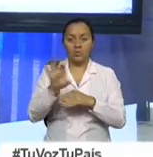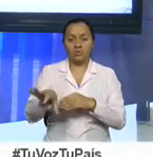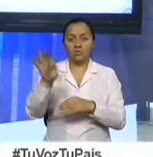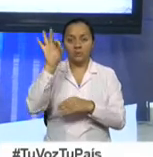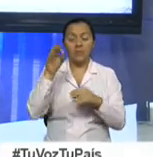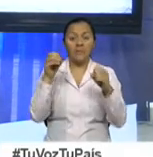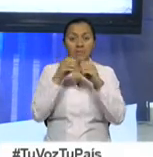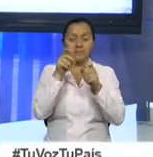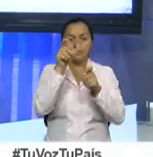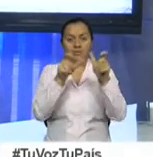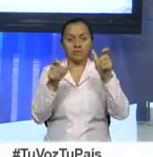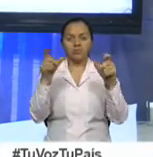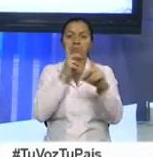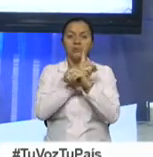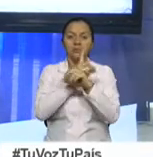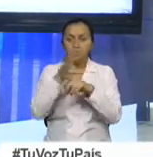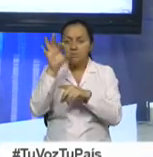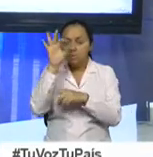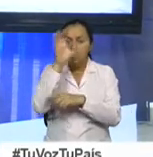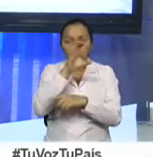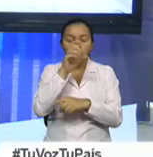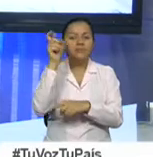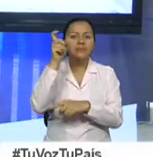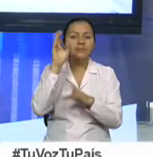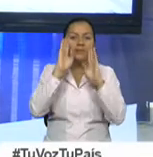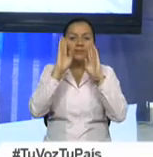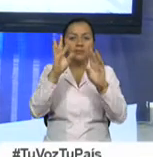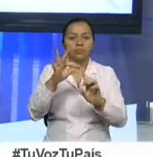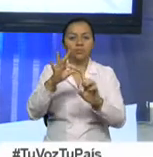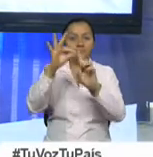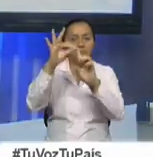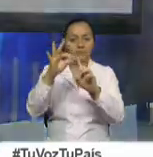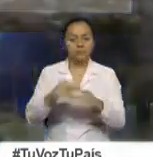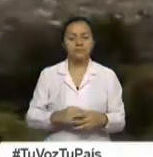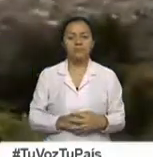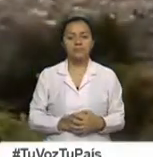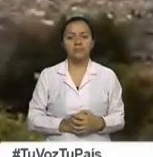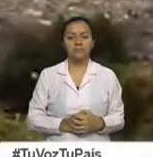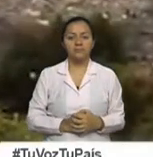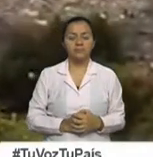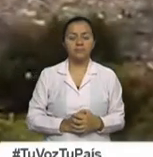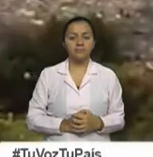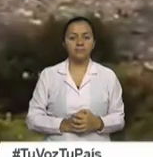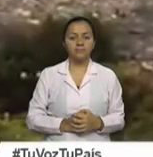a las personas con discapacidad que requieren atención especial.